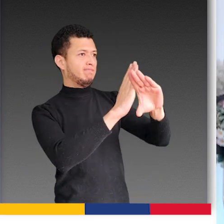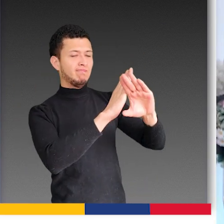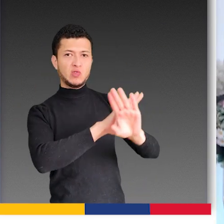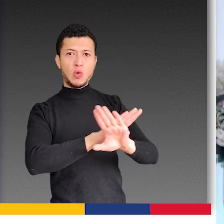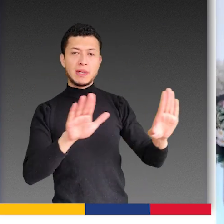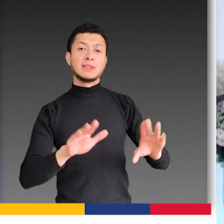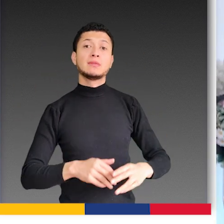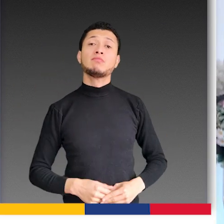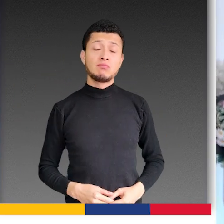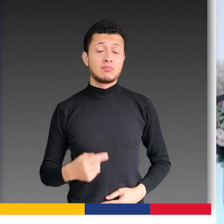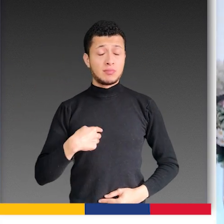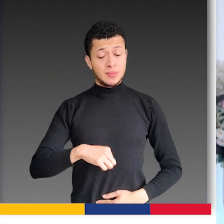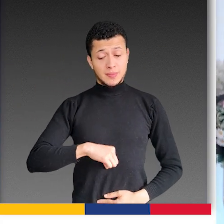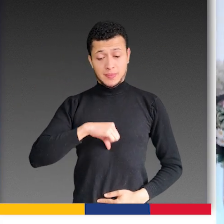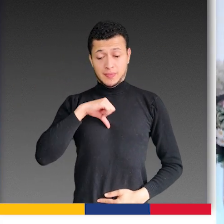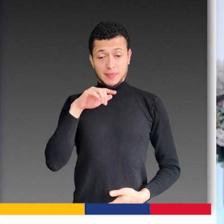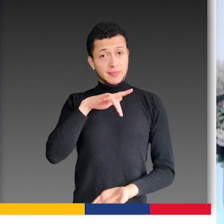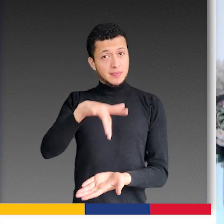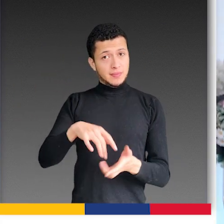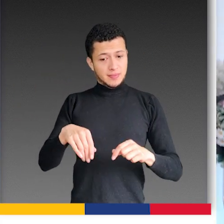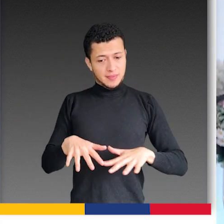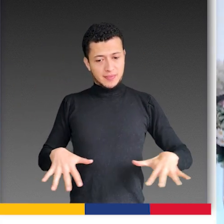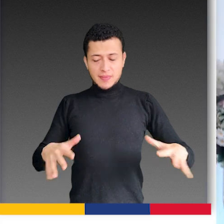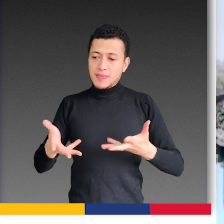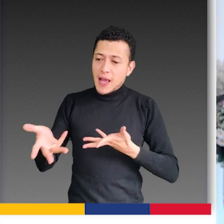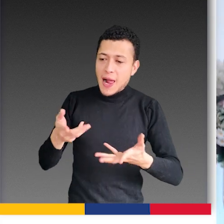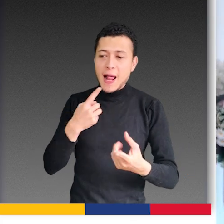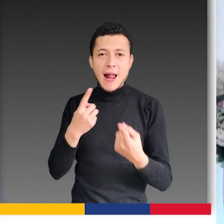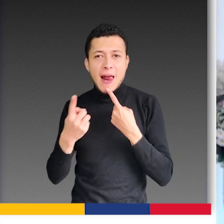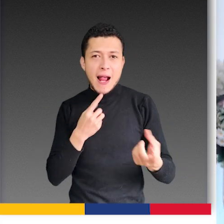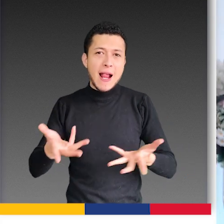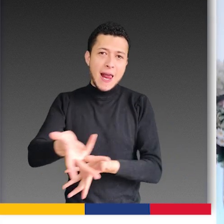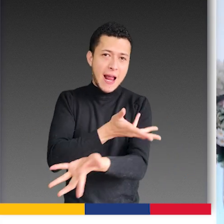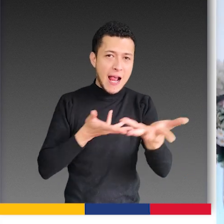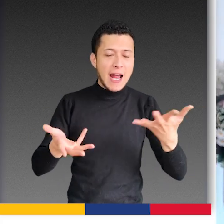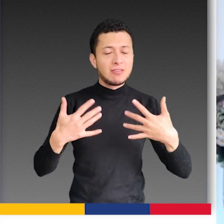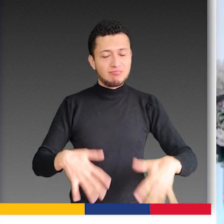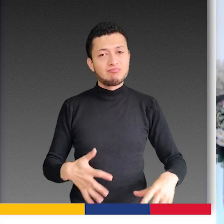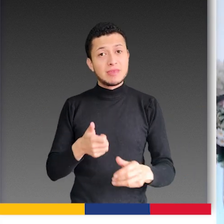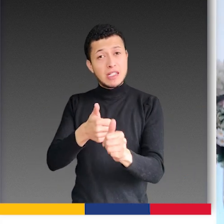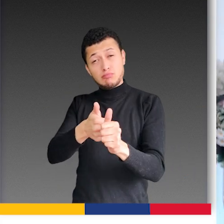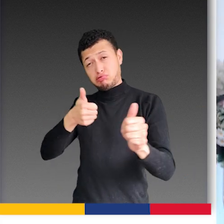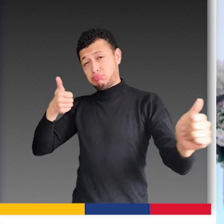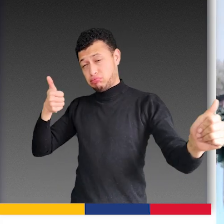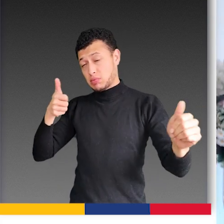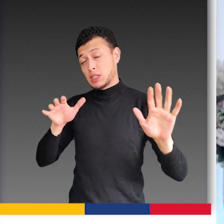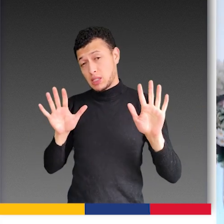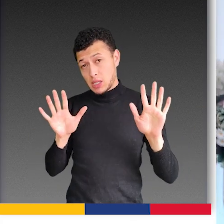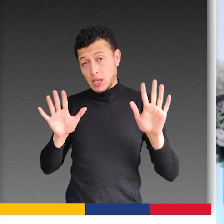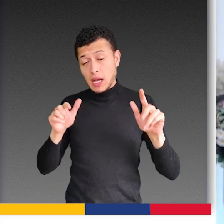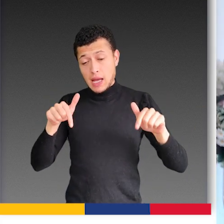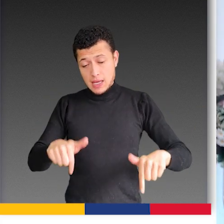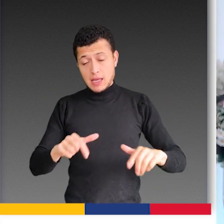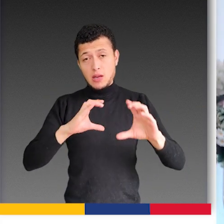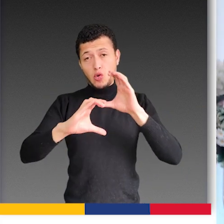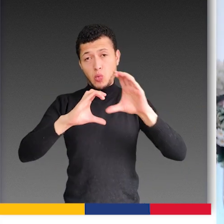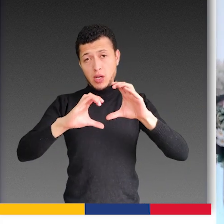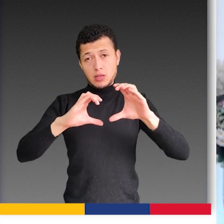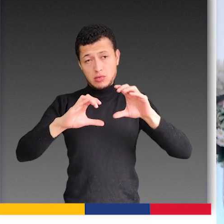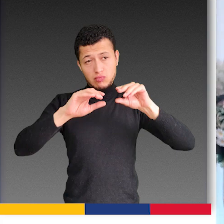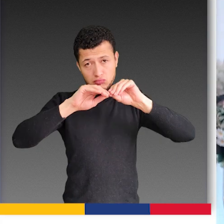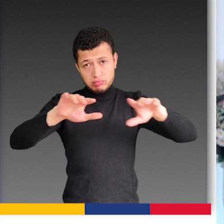la discriminación racial. Es un honor para mí estar y hacer parte de ese diálogo a